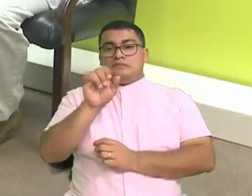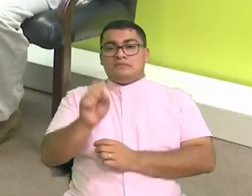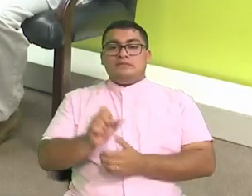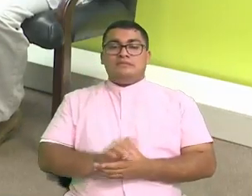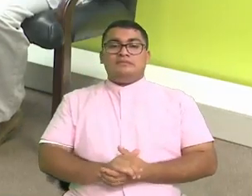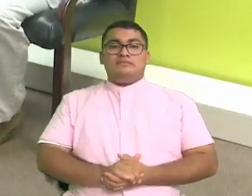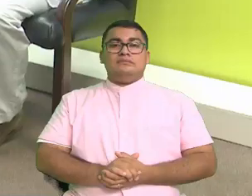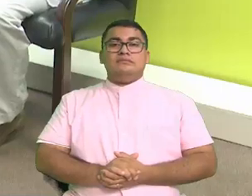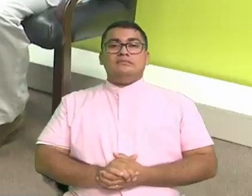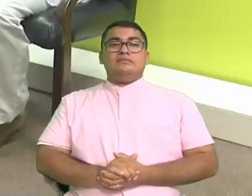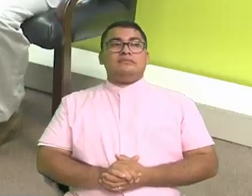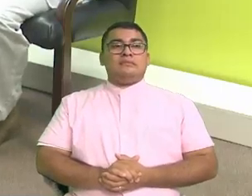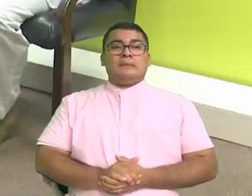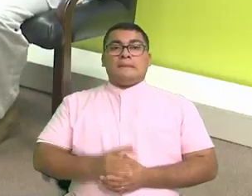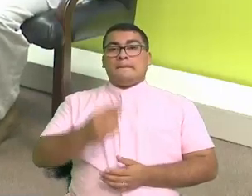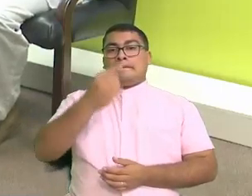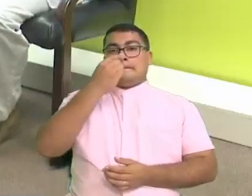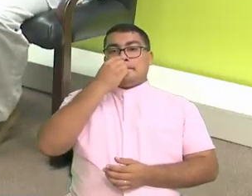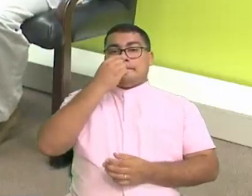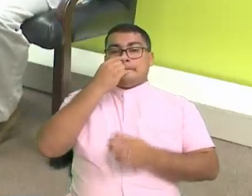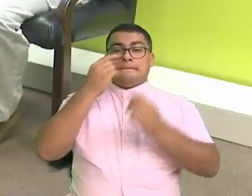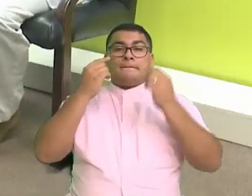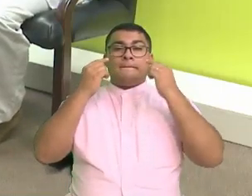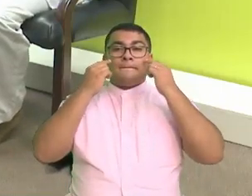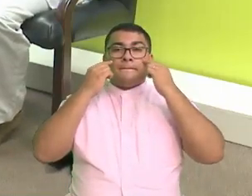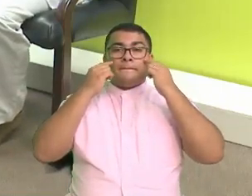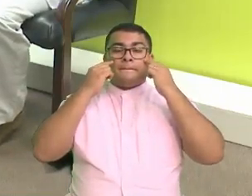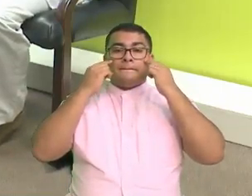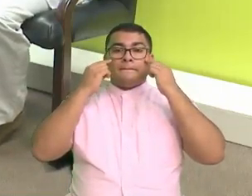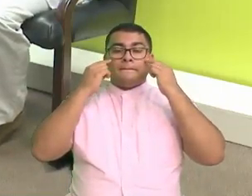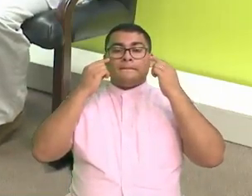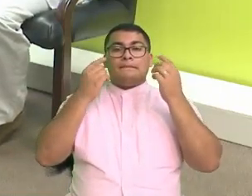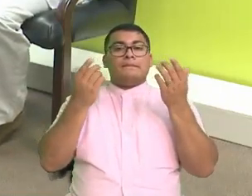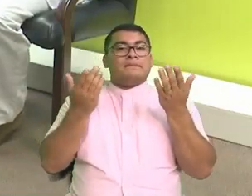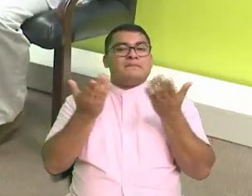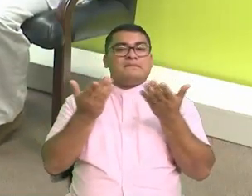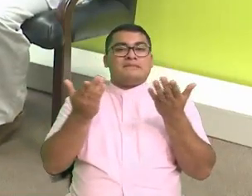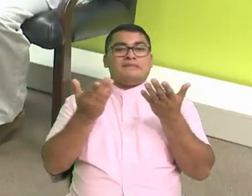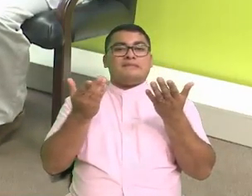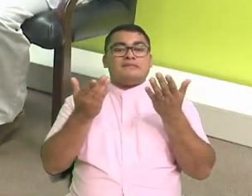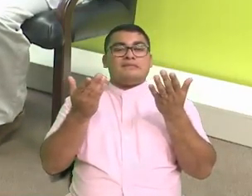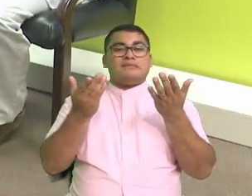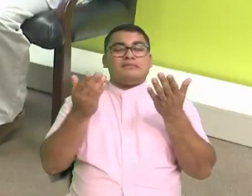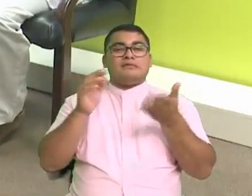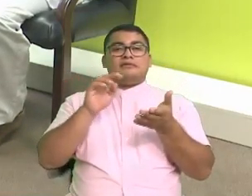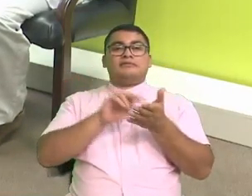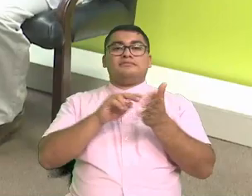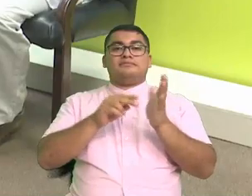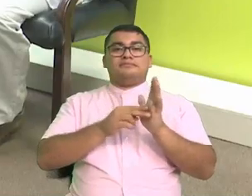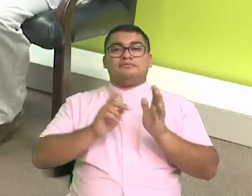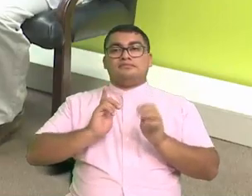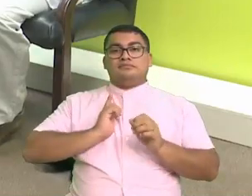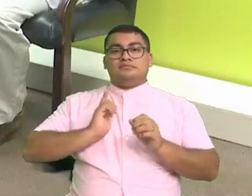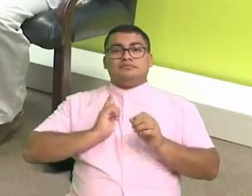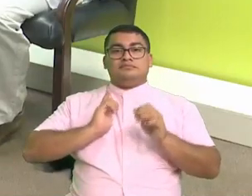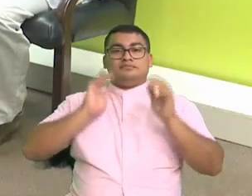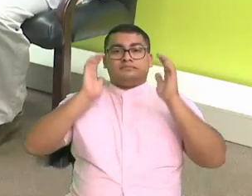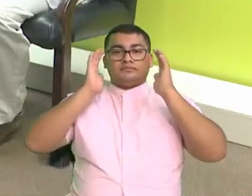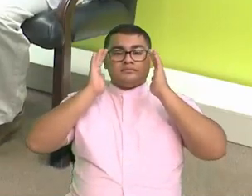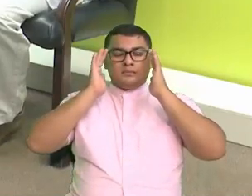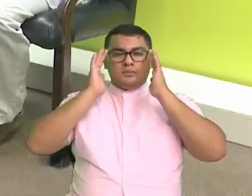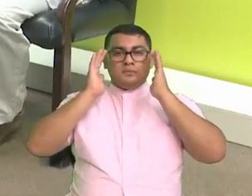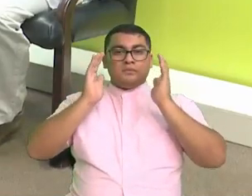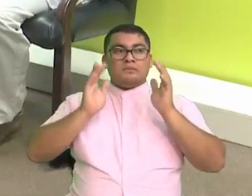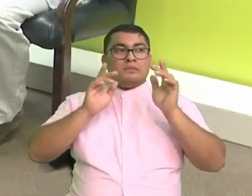los senos paranasales, la nariz y los senos paranasales, prácticamente son cavidades que